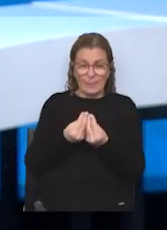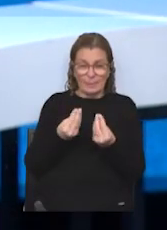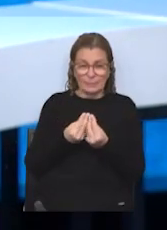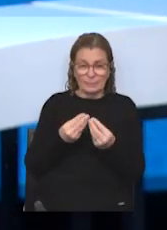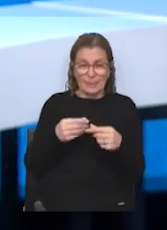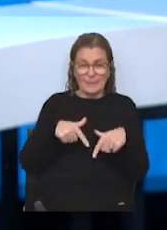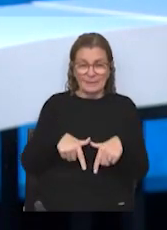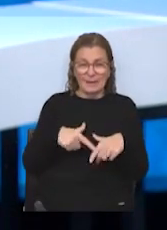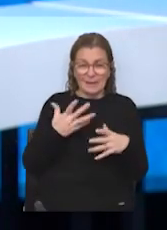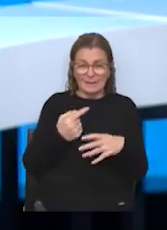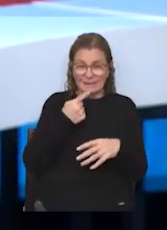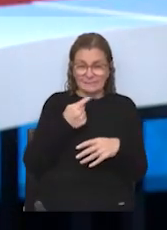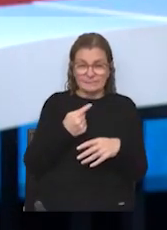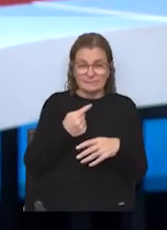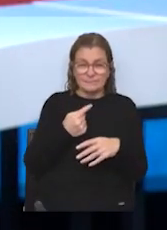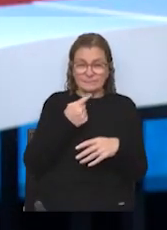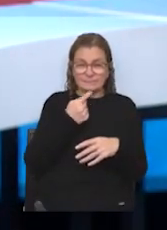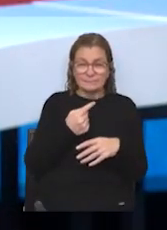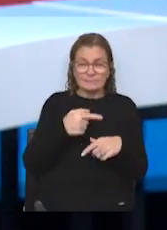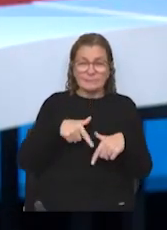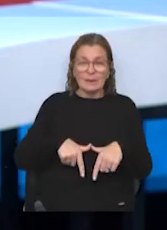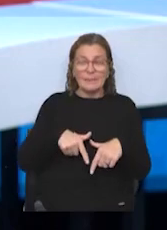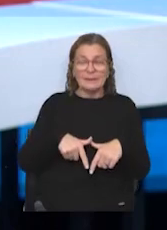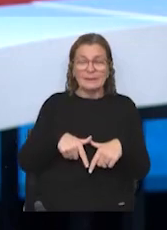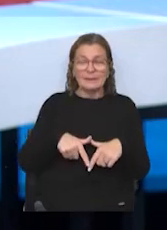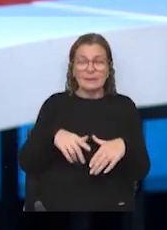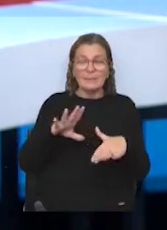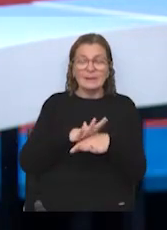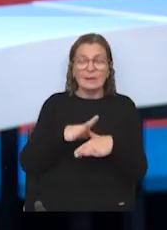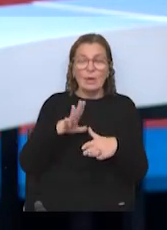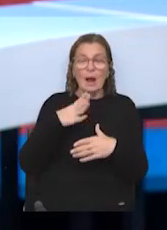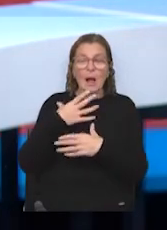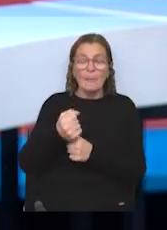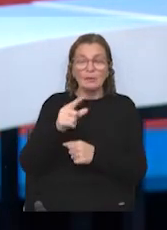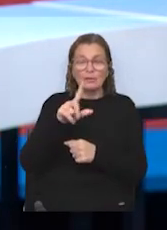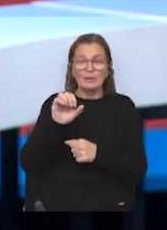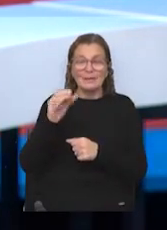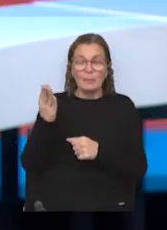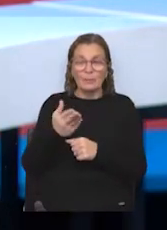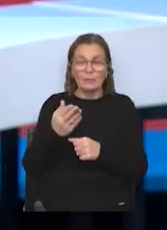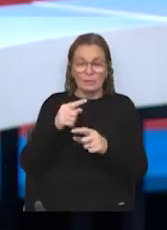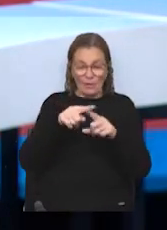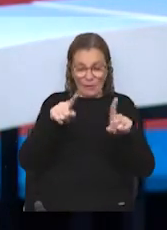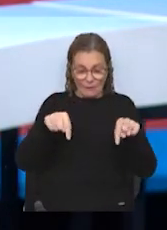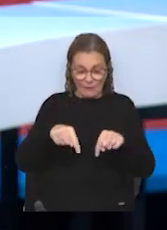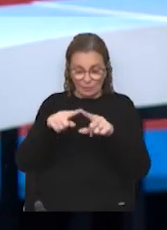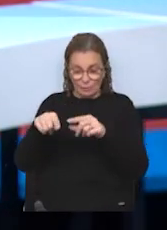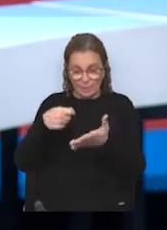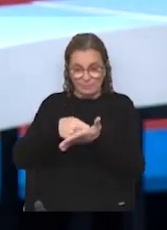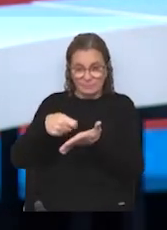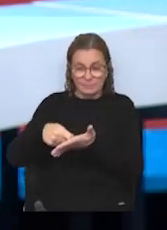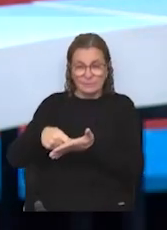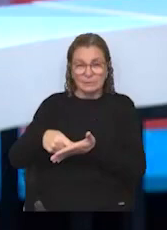Ministerio quiso expresar dice el mides cuenta con el respaldo del 100% de las facturas y rendiciones de empatía